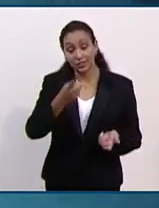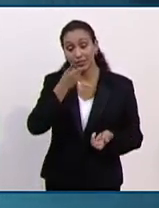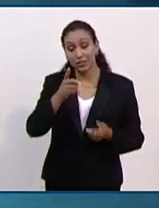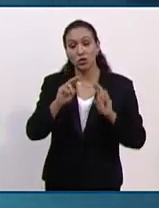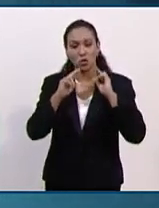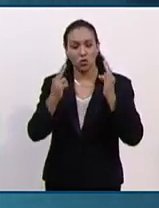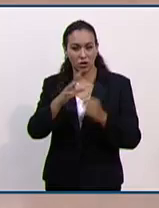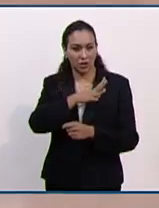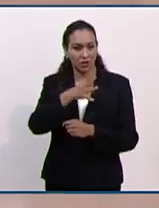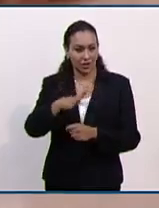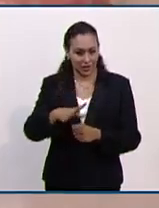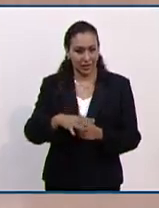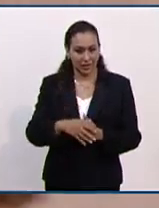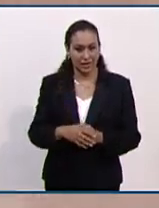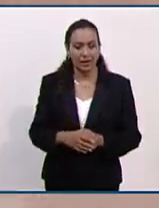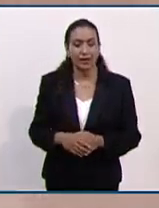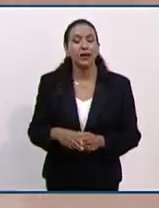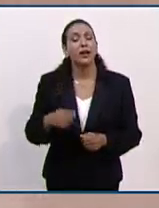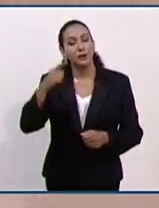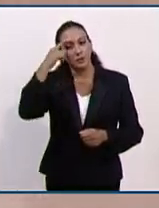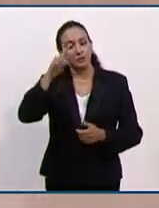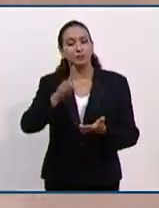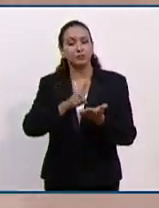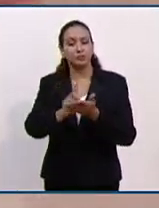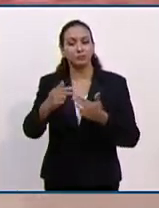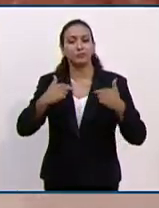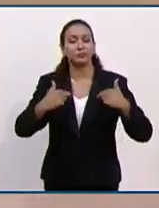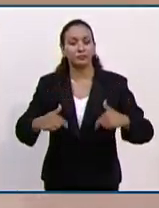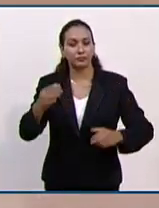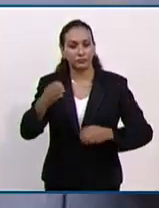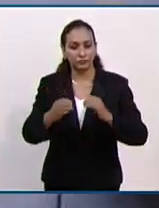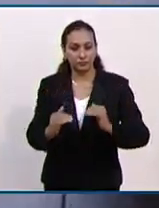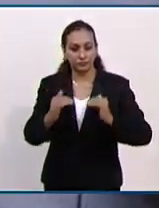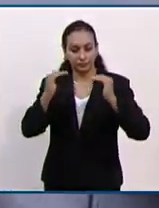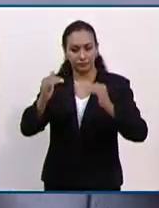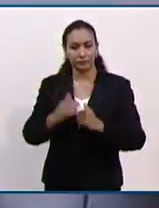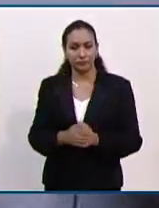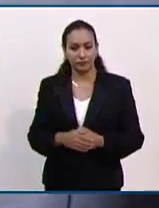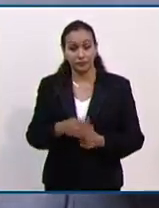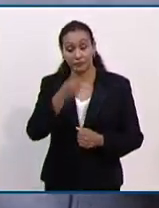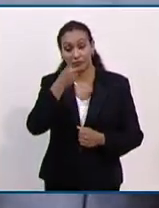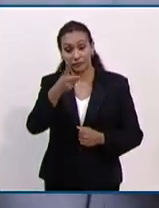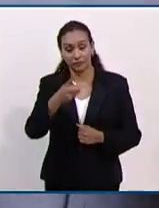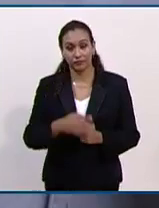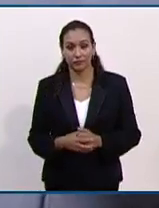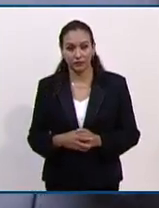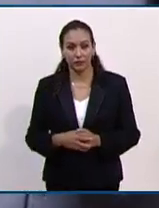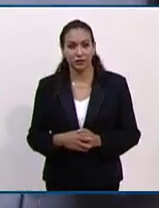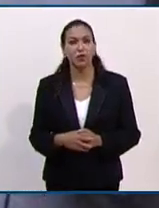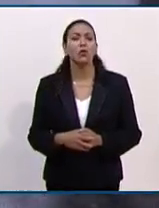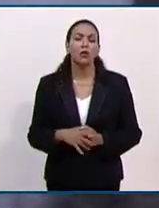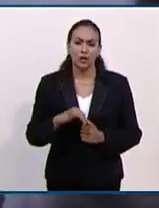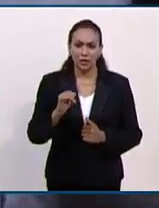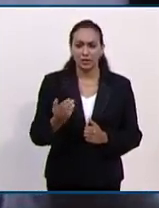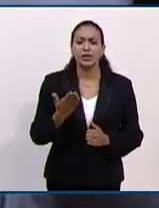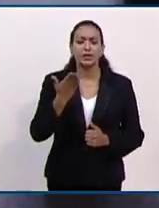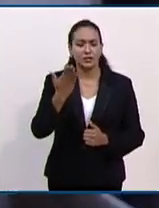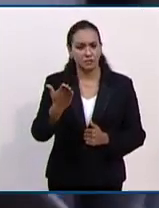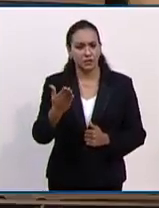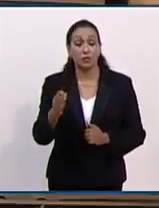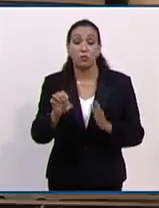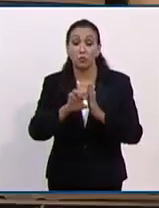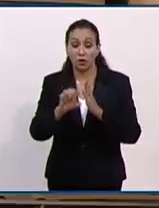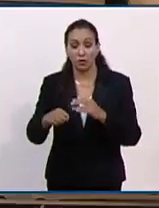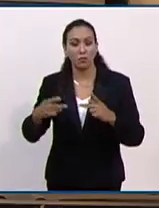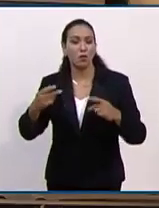General de Conocimiento Científico y Derechos Humanos de la Suprema Corte. Indicó que puede solicitarla la parte que se haya dedicado